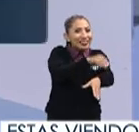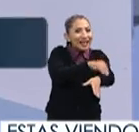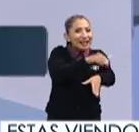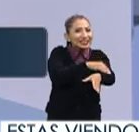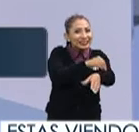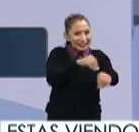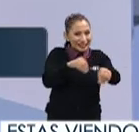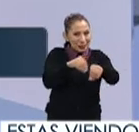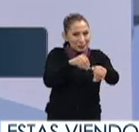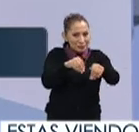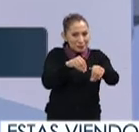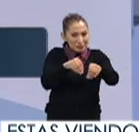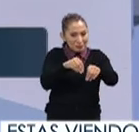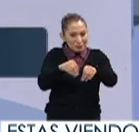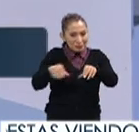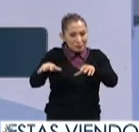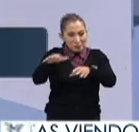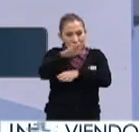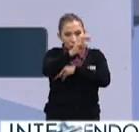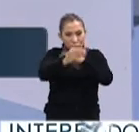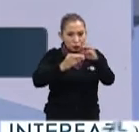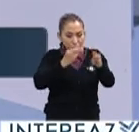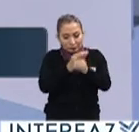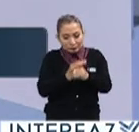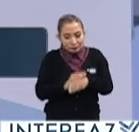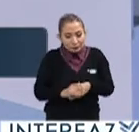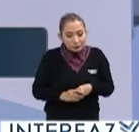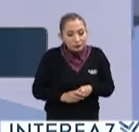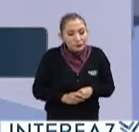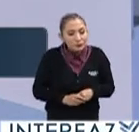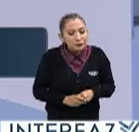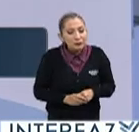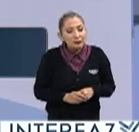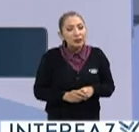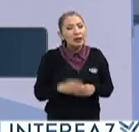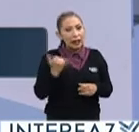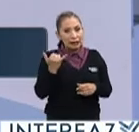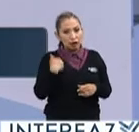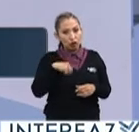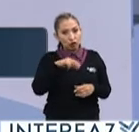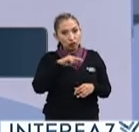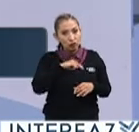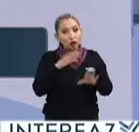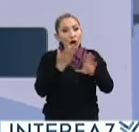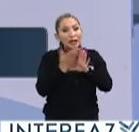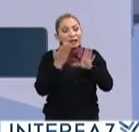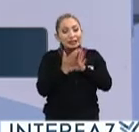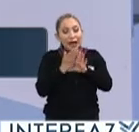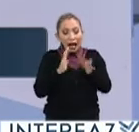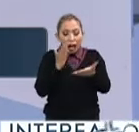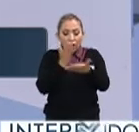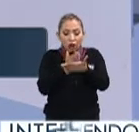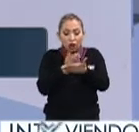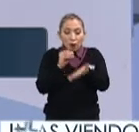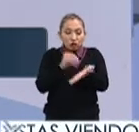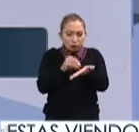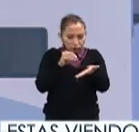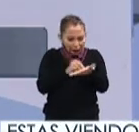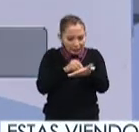que mueve al mundo. Y estamos en la convivencia